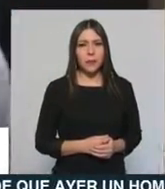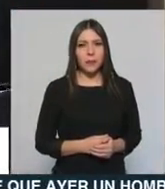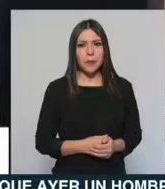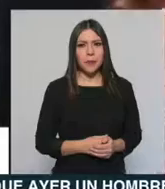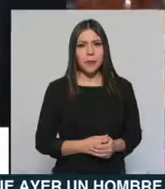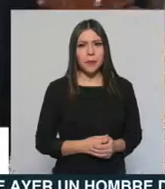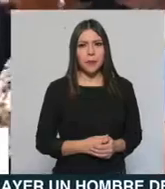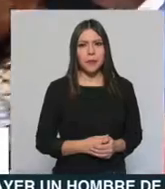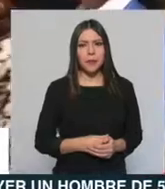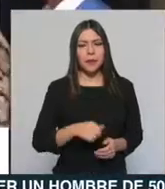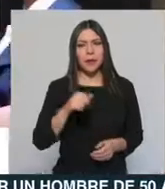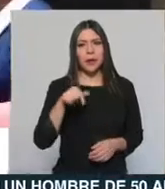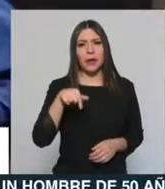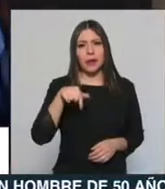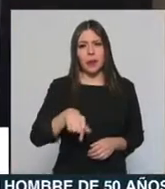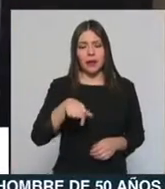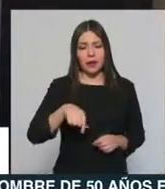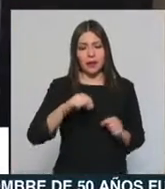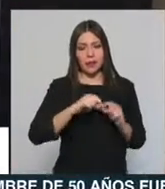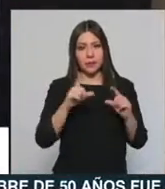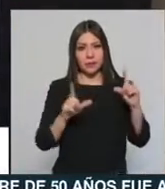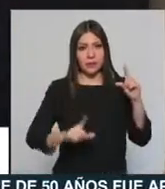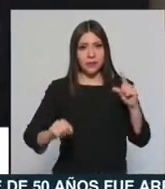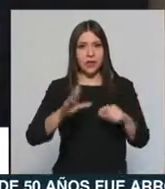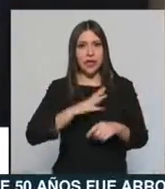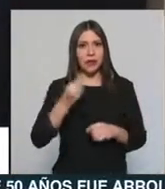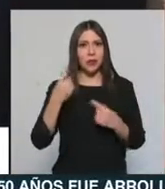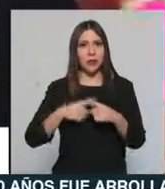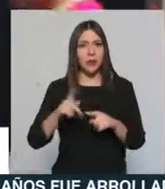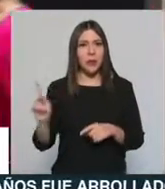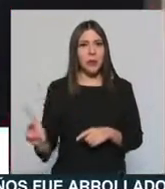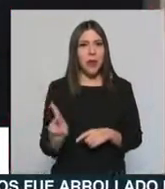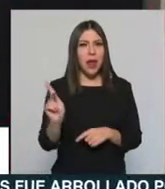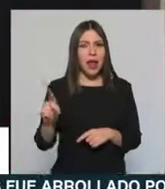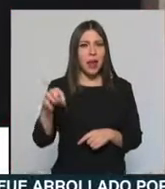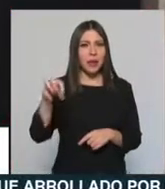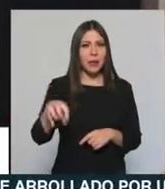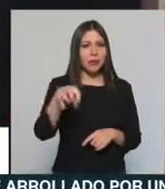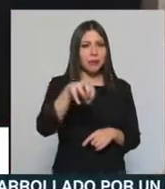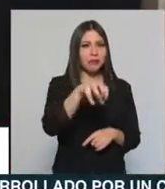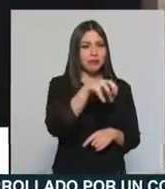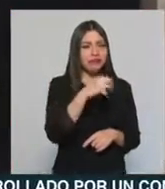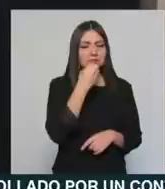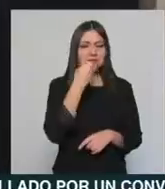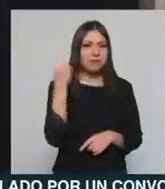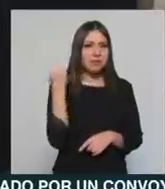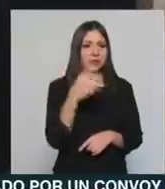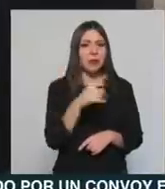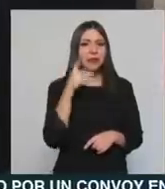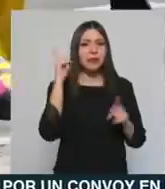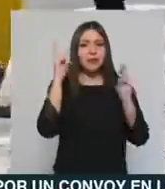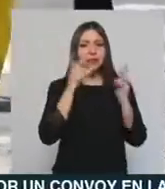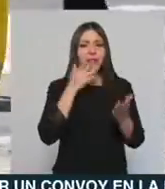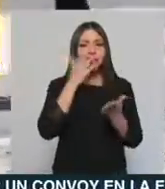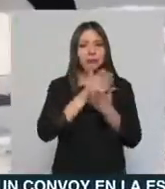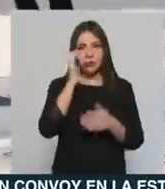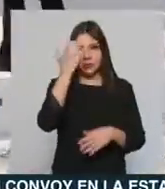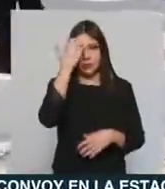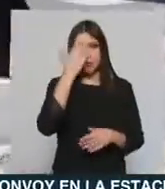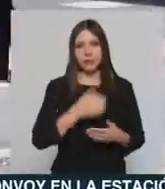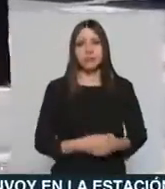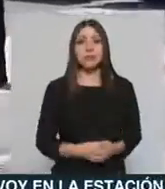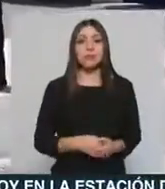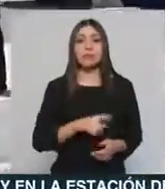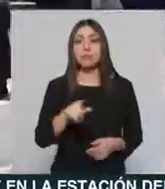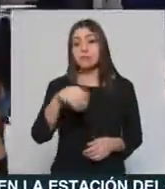en el país hay muchos pueblos mágicos que pues son interesantes para visitar. Ya sea que